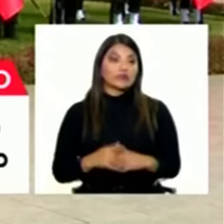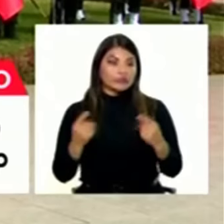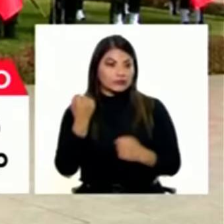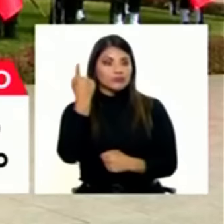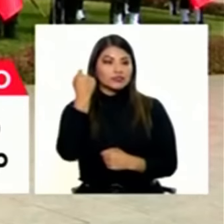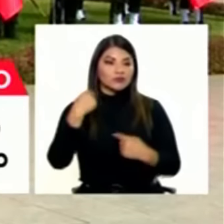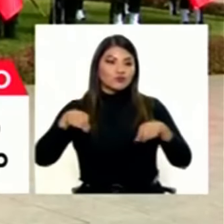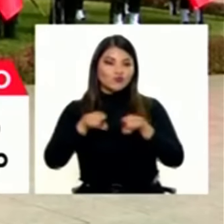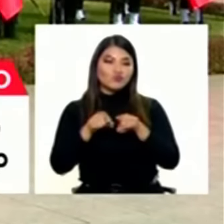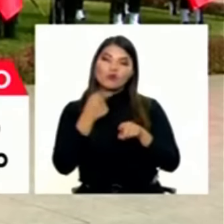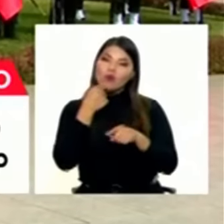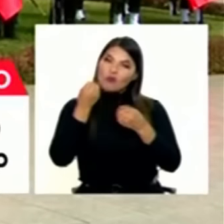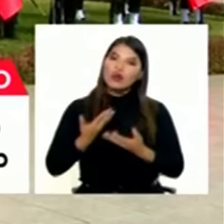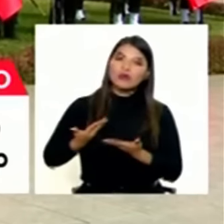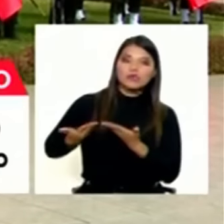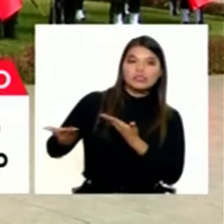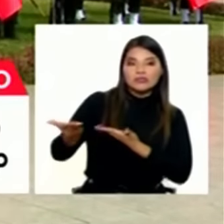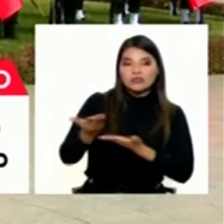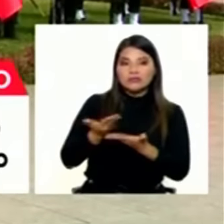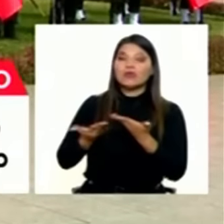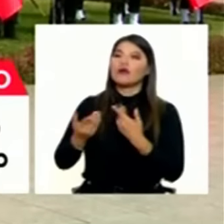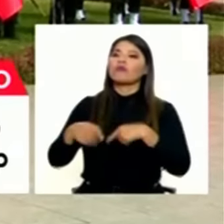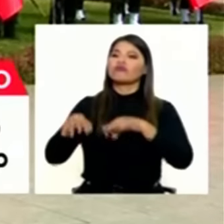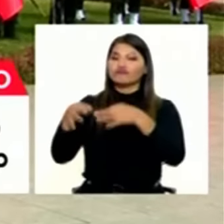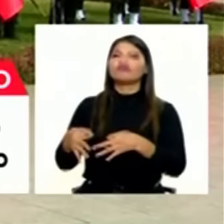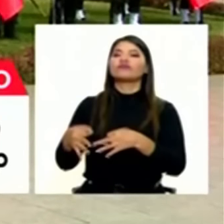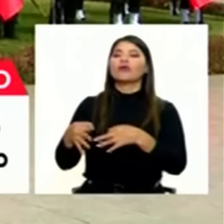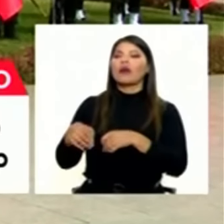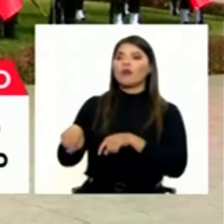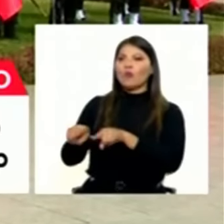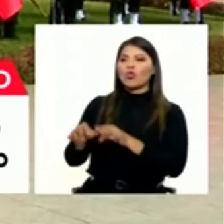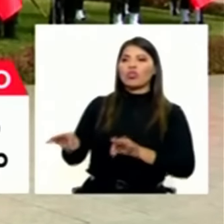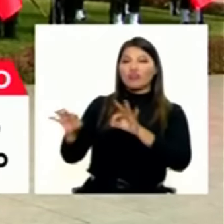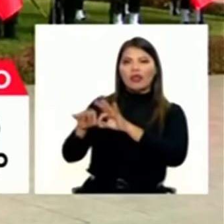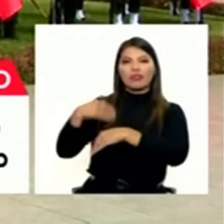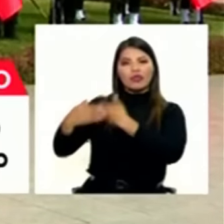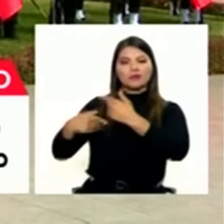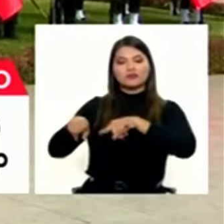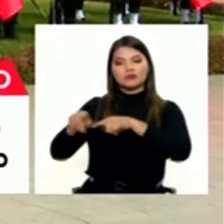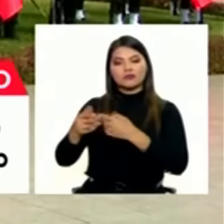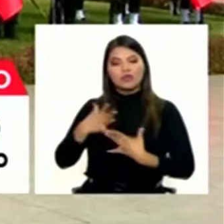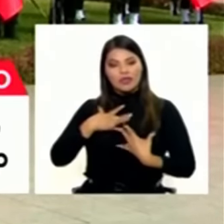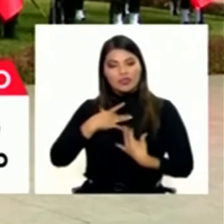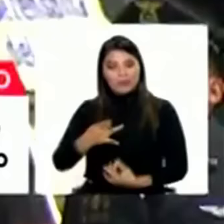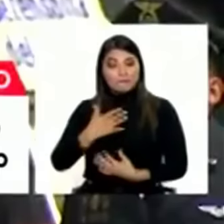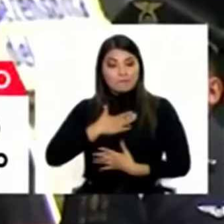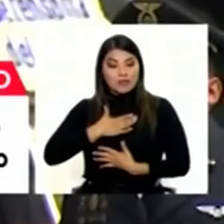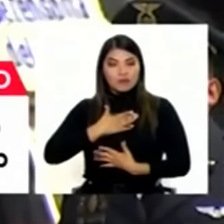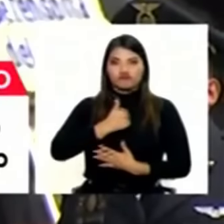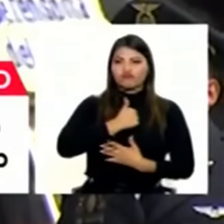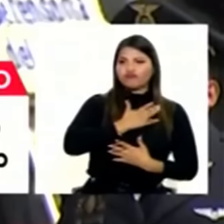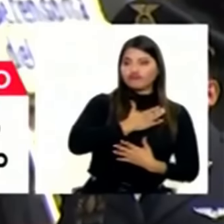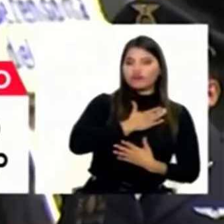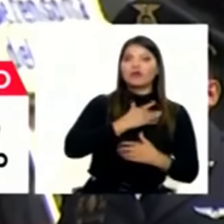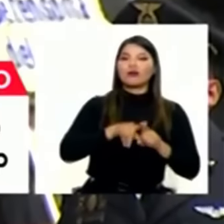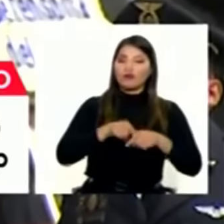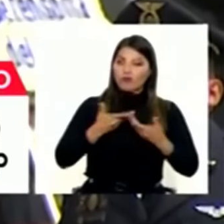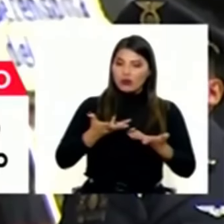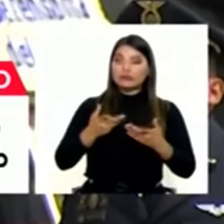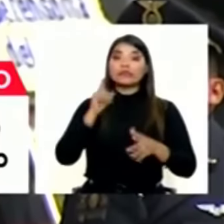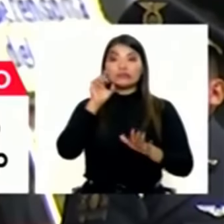entendiendo el servicio a la patria sobre los intereses personales, a